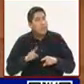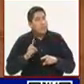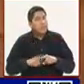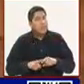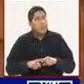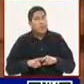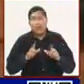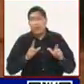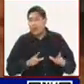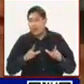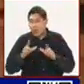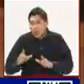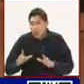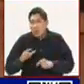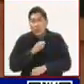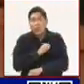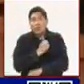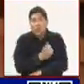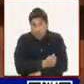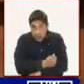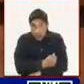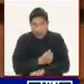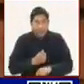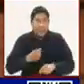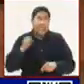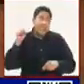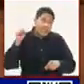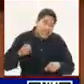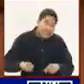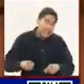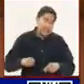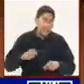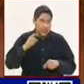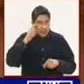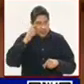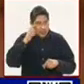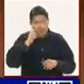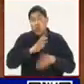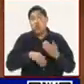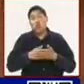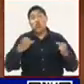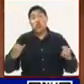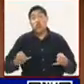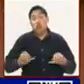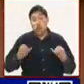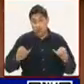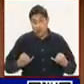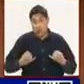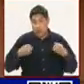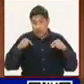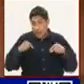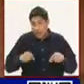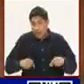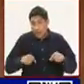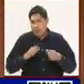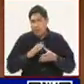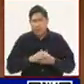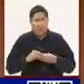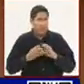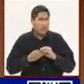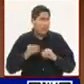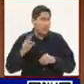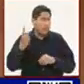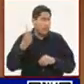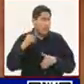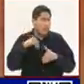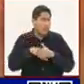mucho depende de las disposiciones de las autoridades. Lo que sí es bastante claro es que aquí todos los jóvenes que están acá, te cuento, no solamente están dentro de